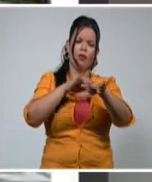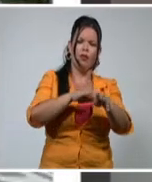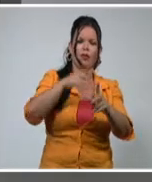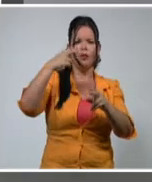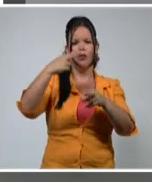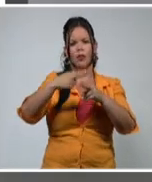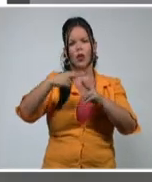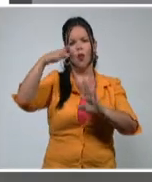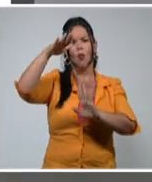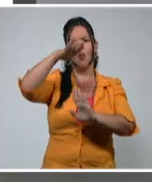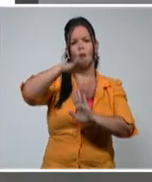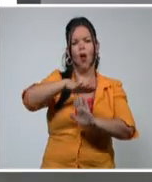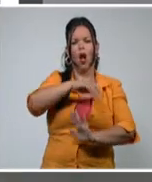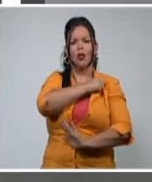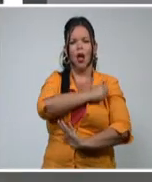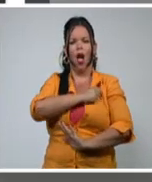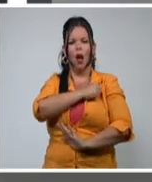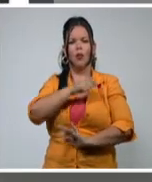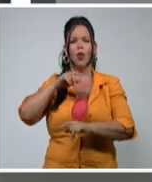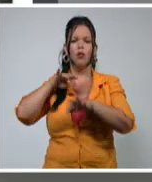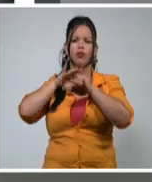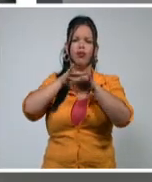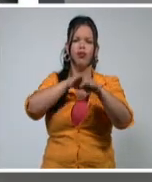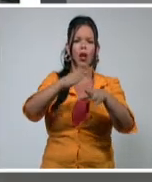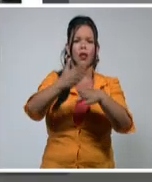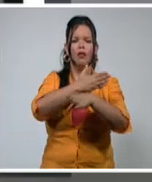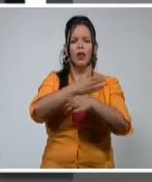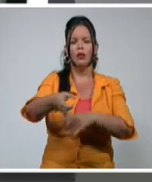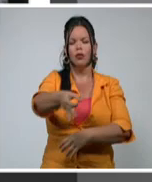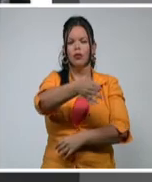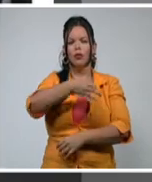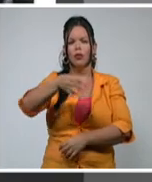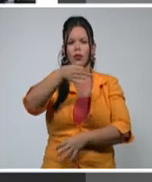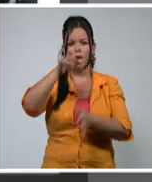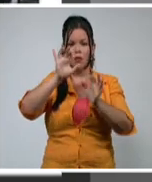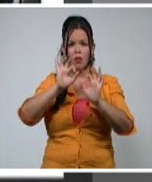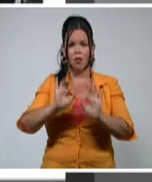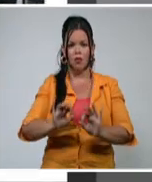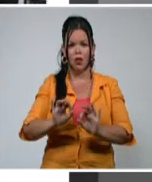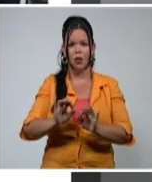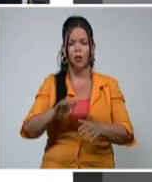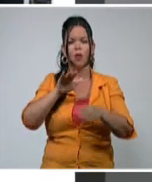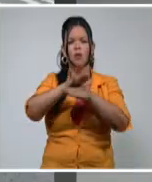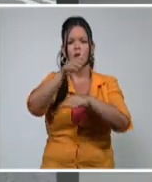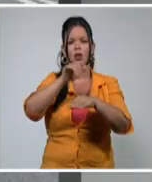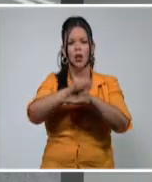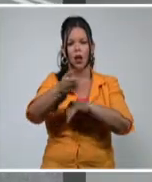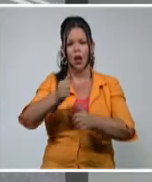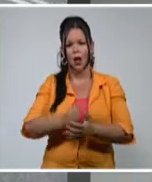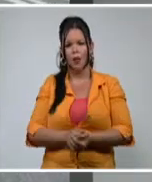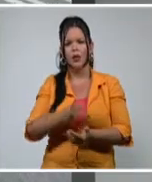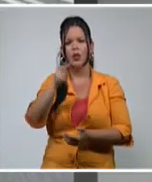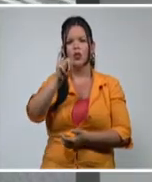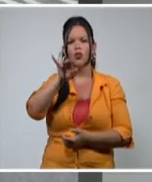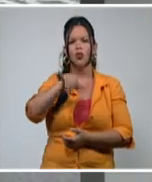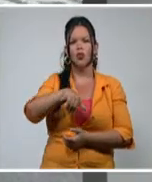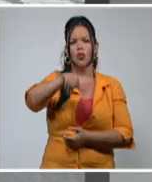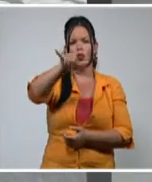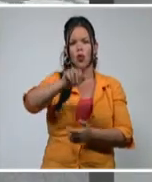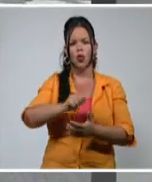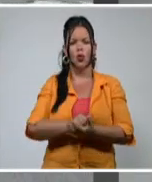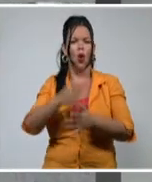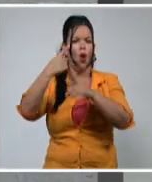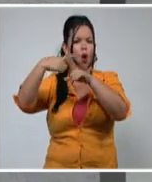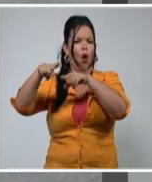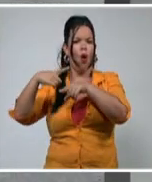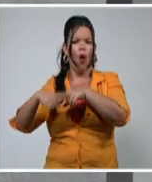las ciudades estadounidenses de Miami, Seattle, New York, Los Ángeles, Washington D.C. y Minneapolis, así como Ottawa